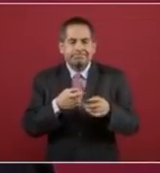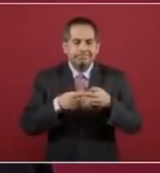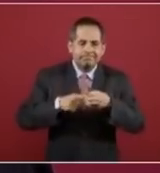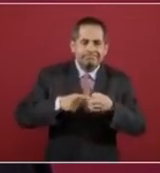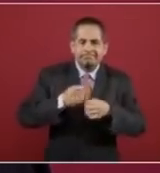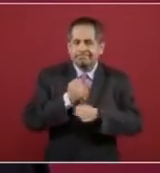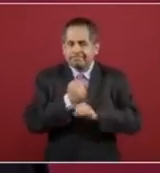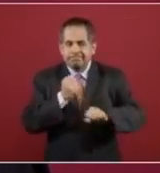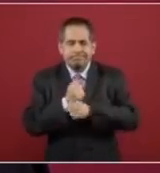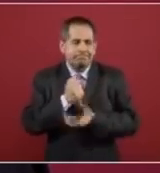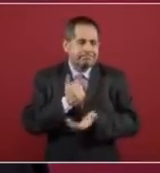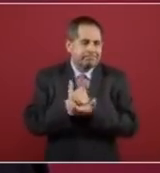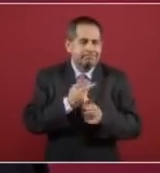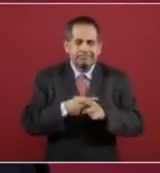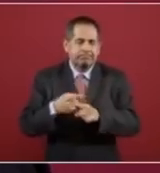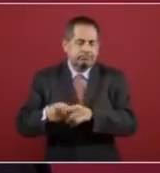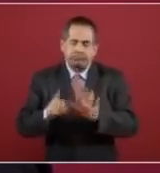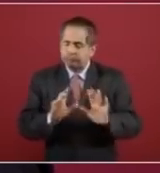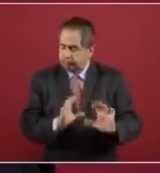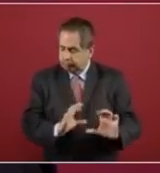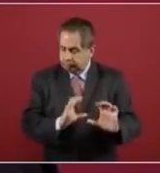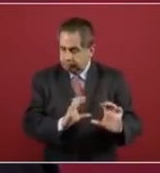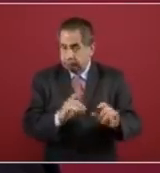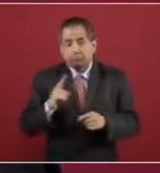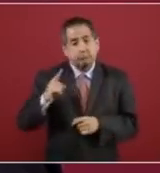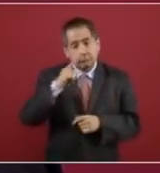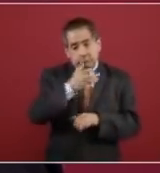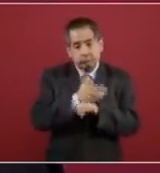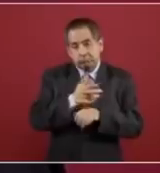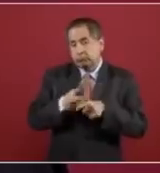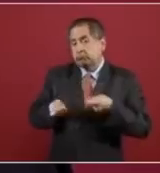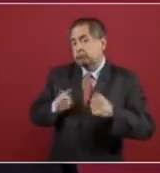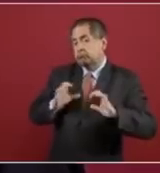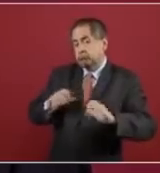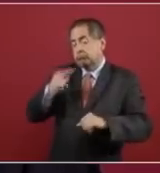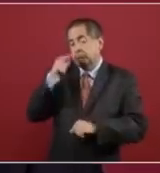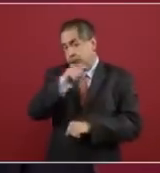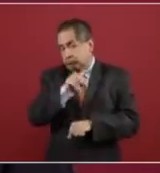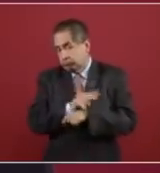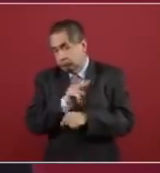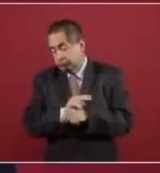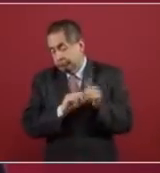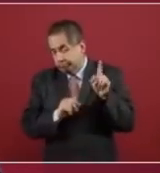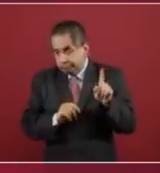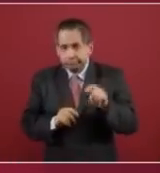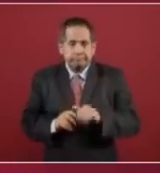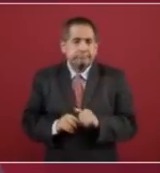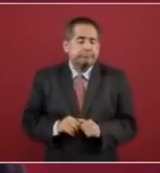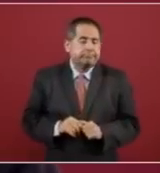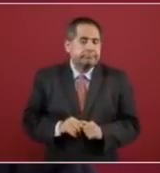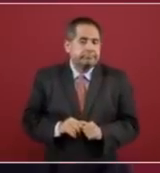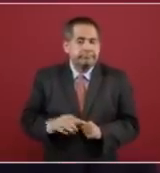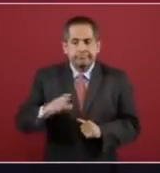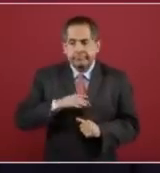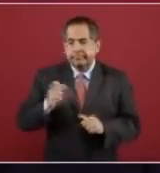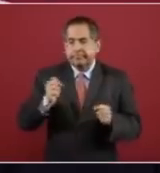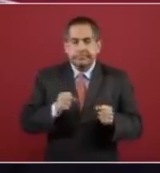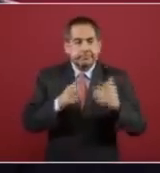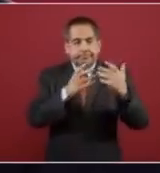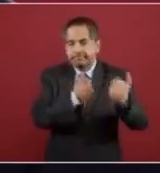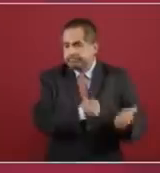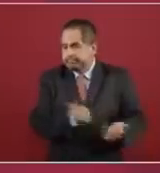del lado de Estados Unidos, que hay mucho tráfico de